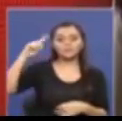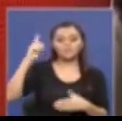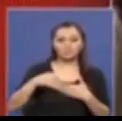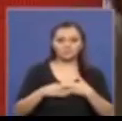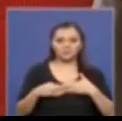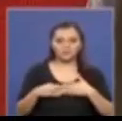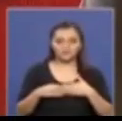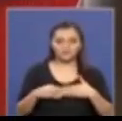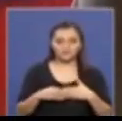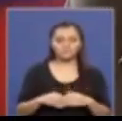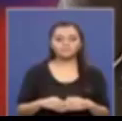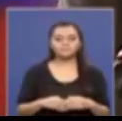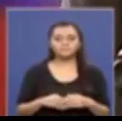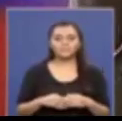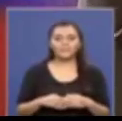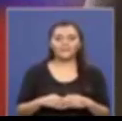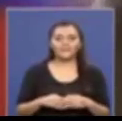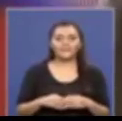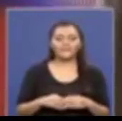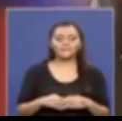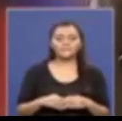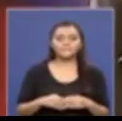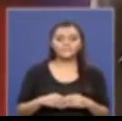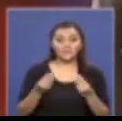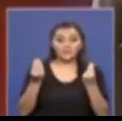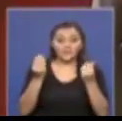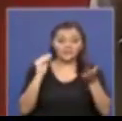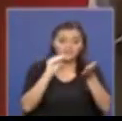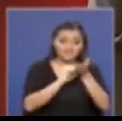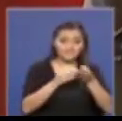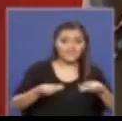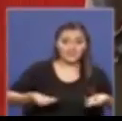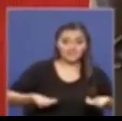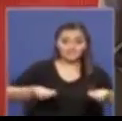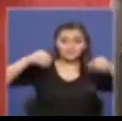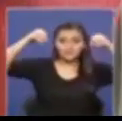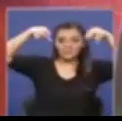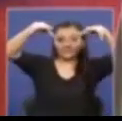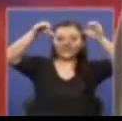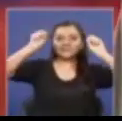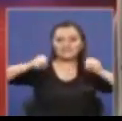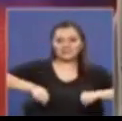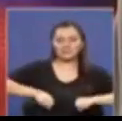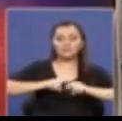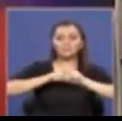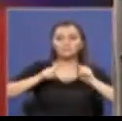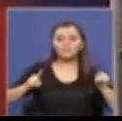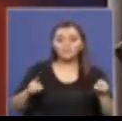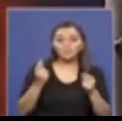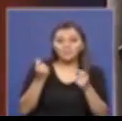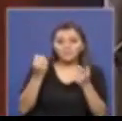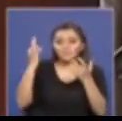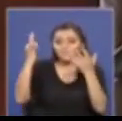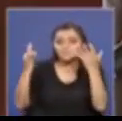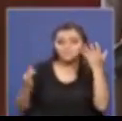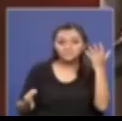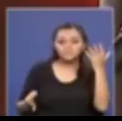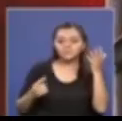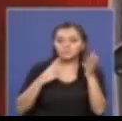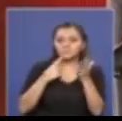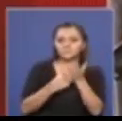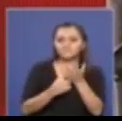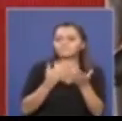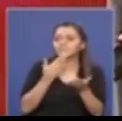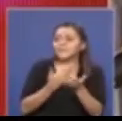dólares. Entonces, aparece el costo de las nuevas luminarias, pero no aparece, ¿no?, en las cuentas fiscales que gracias a